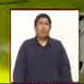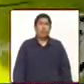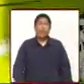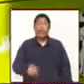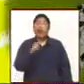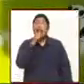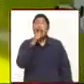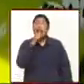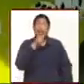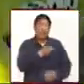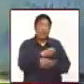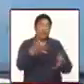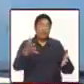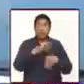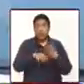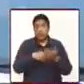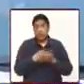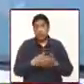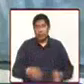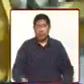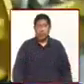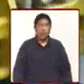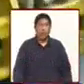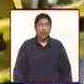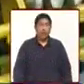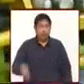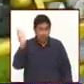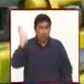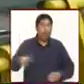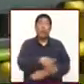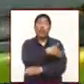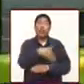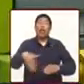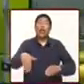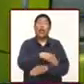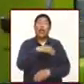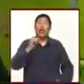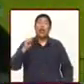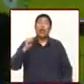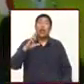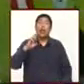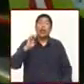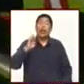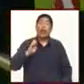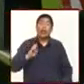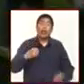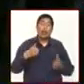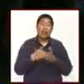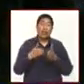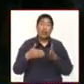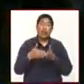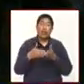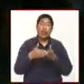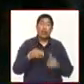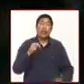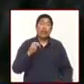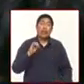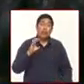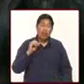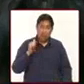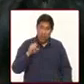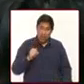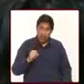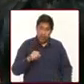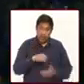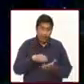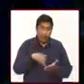Agüita en bolsita, les es de partido a todos. Es la calle Héroes del Acre, casi esquina Nicolás Acosta. Pero